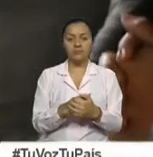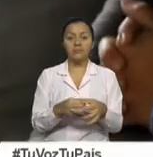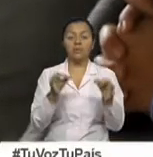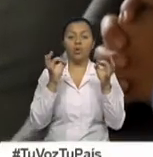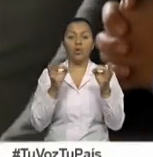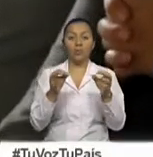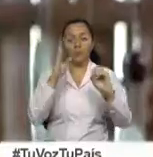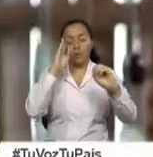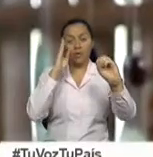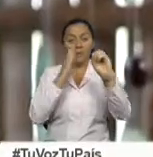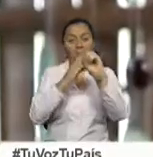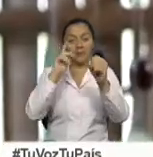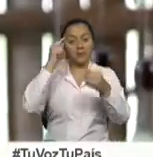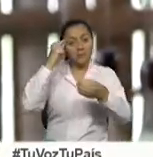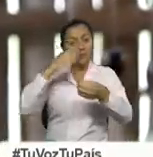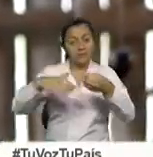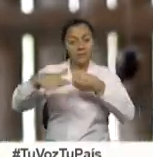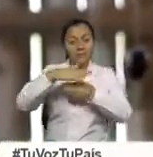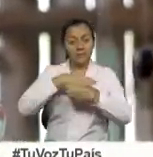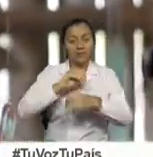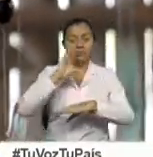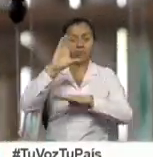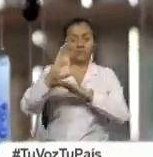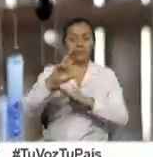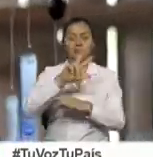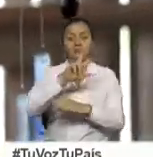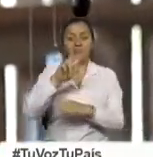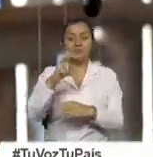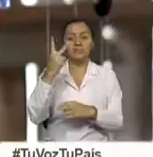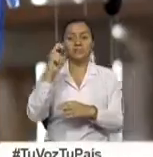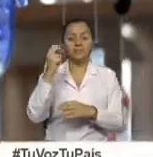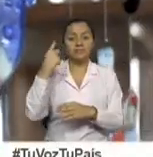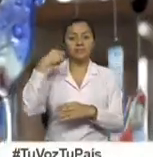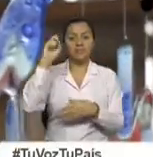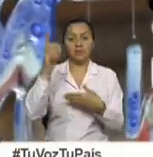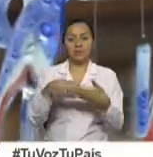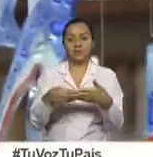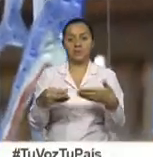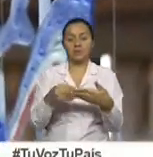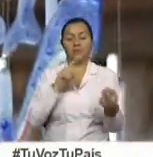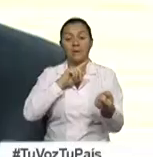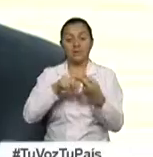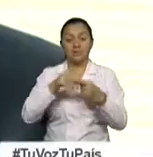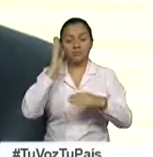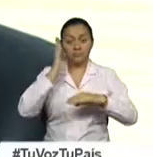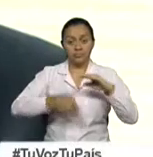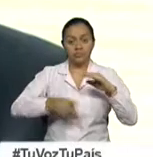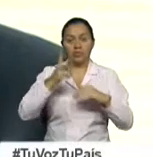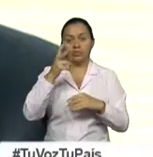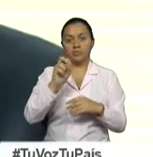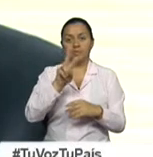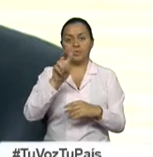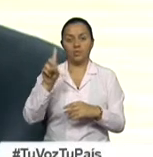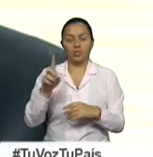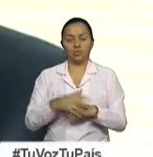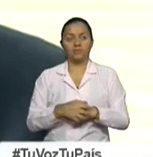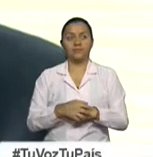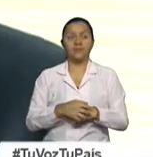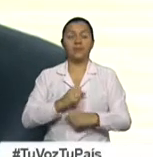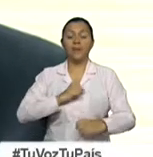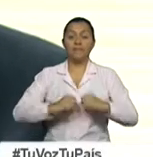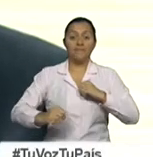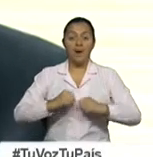esta meta, el Estado invertirá cerca de 300 millones de dólares anuales hasta el 2021. Desde mayo hemos